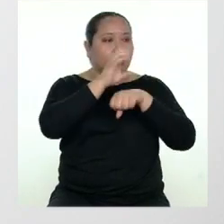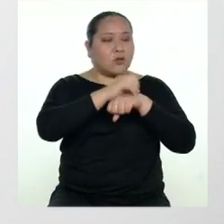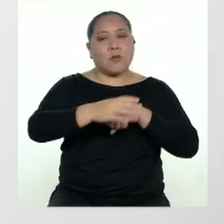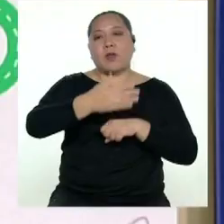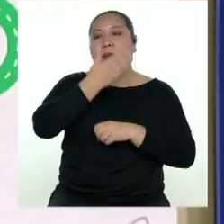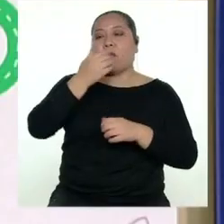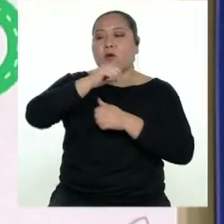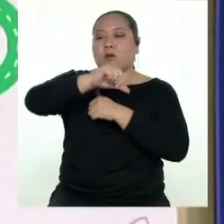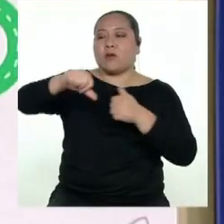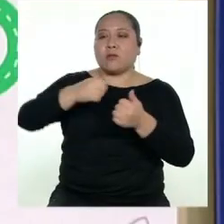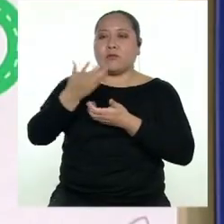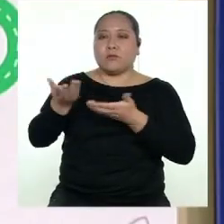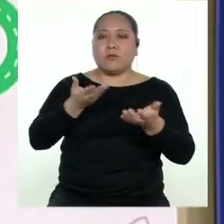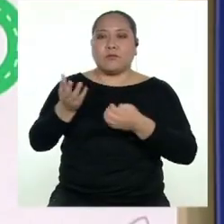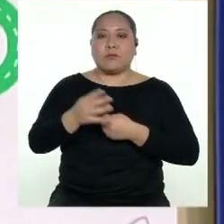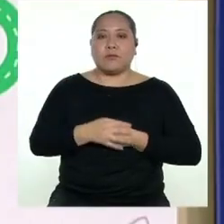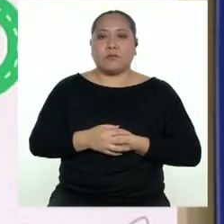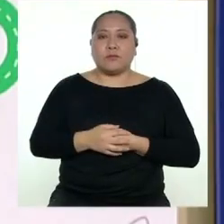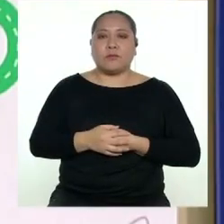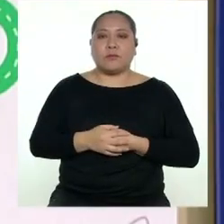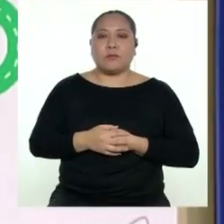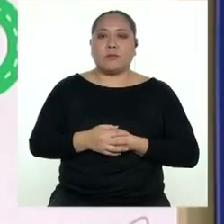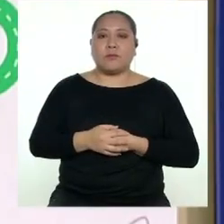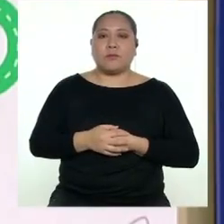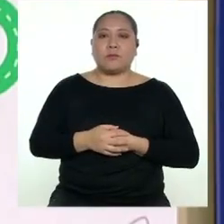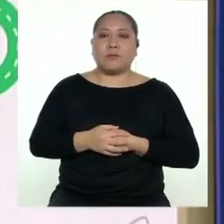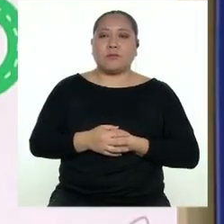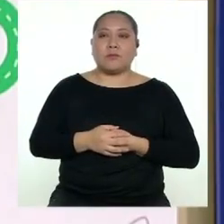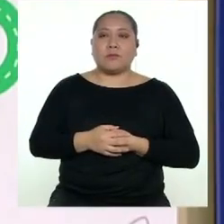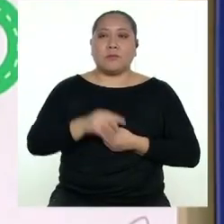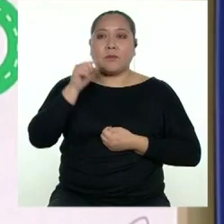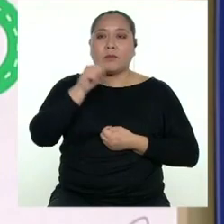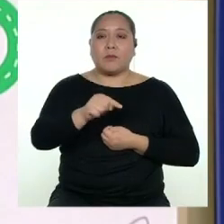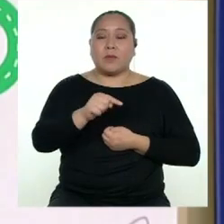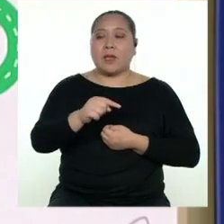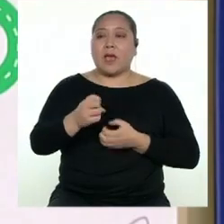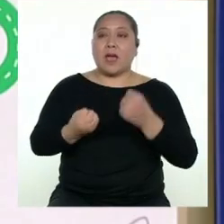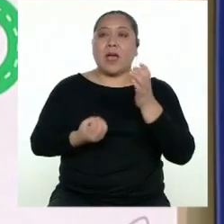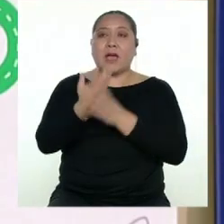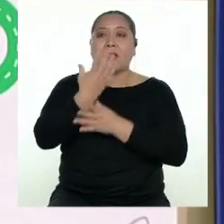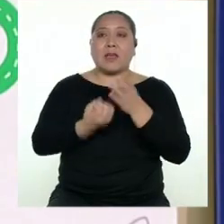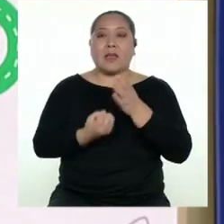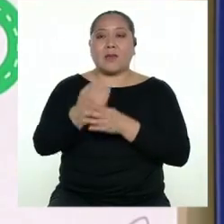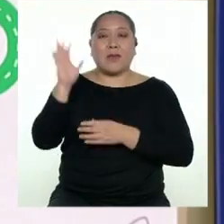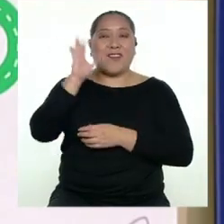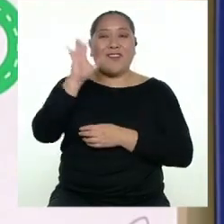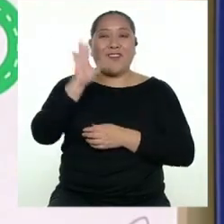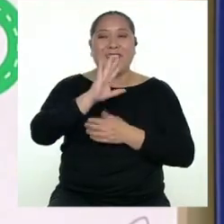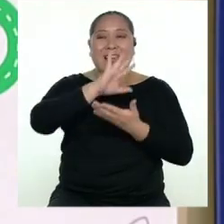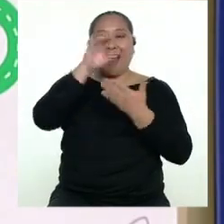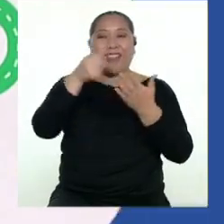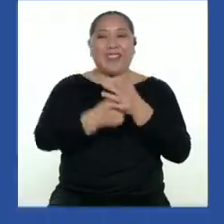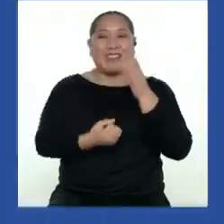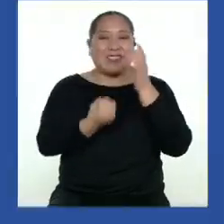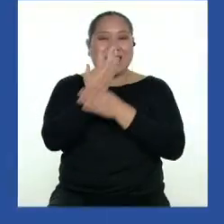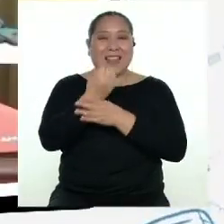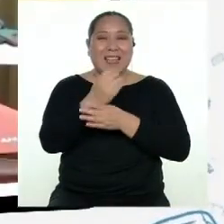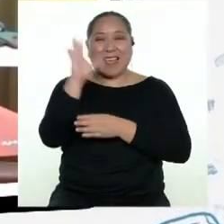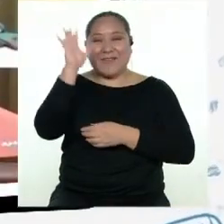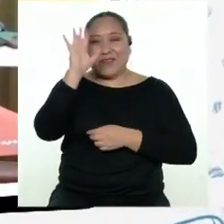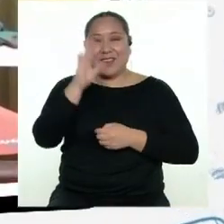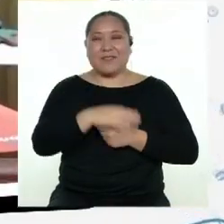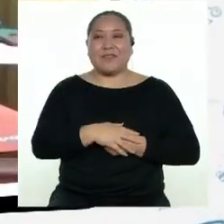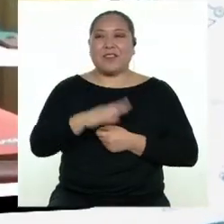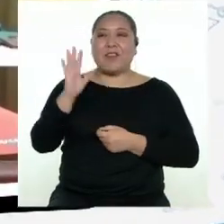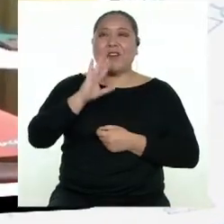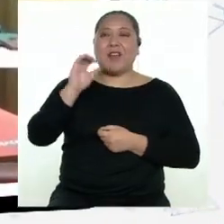nuestra convivencia. Y tenemos otra pregunta que nos envían desde Arequipa. ¡Hola a todas y todos en esta bella ciudad!